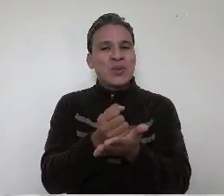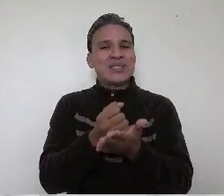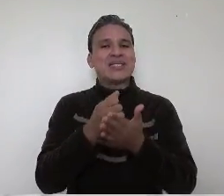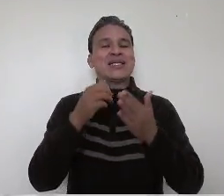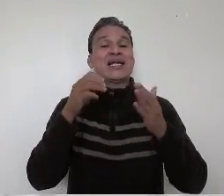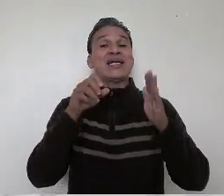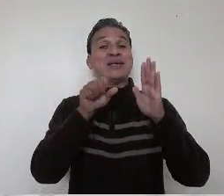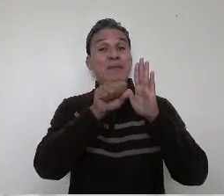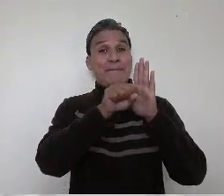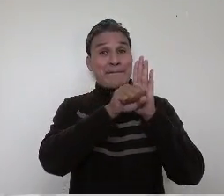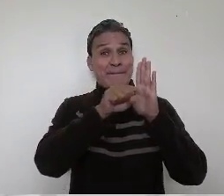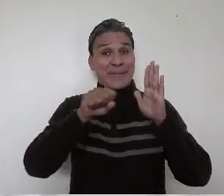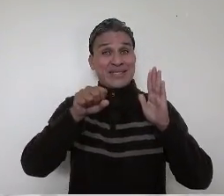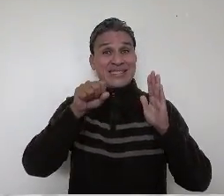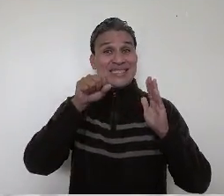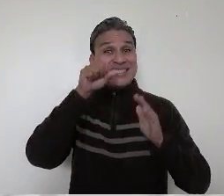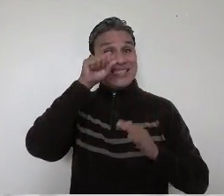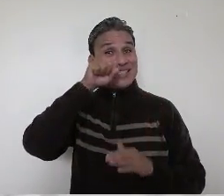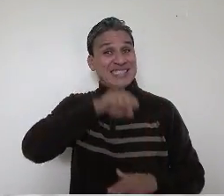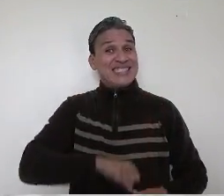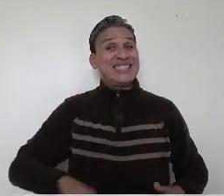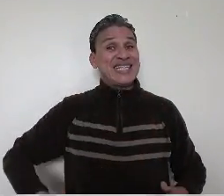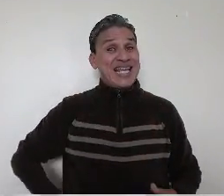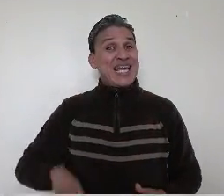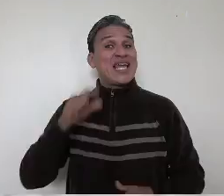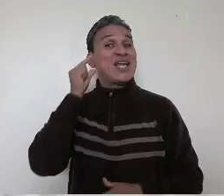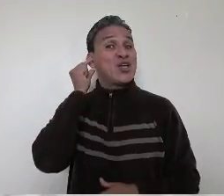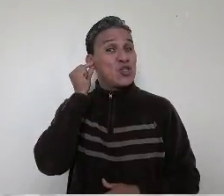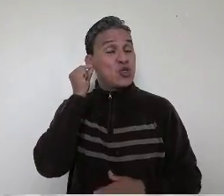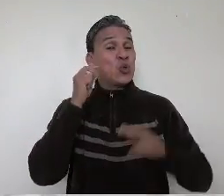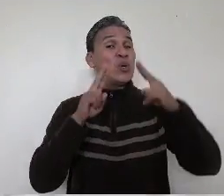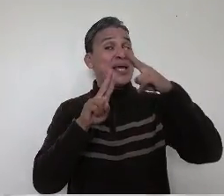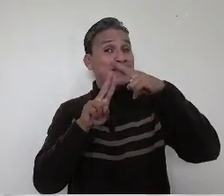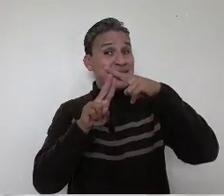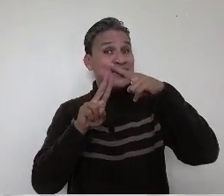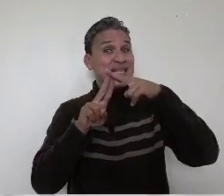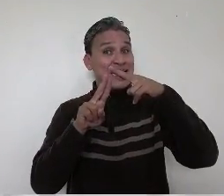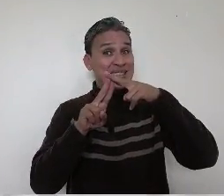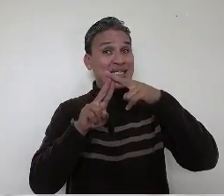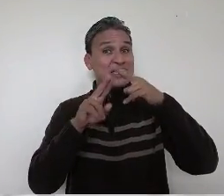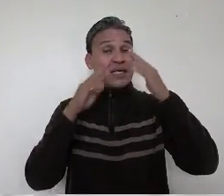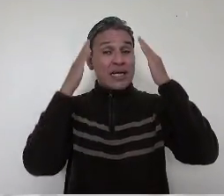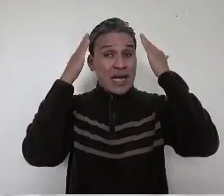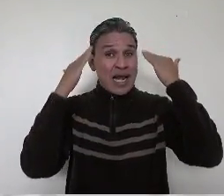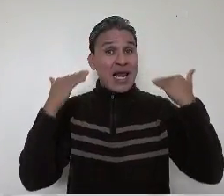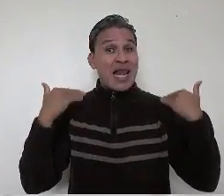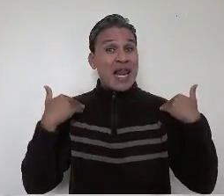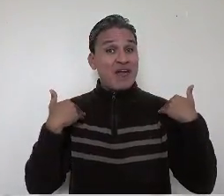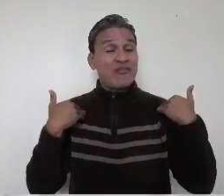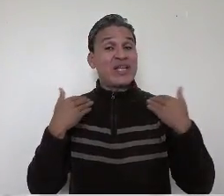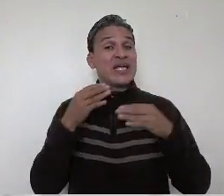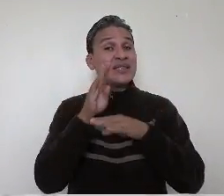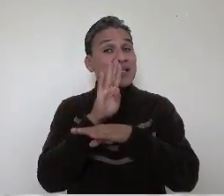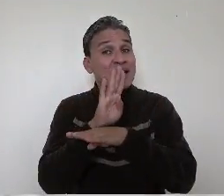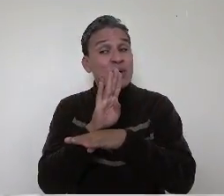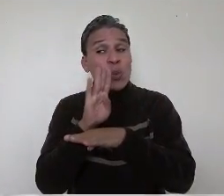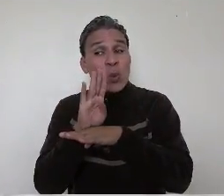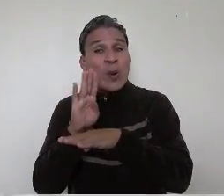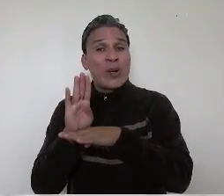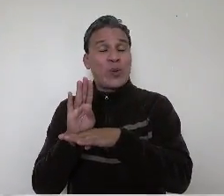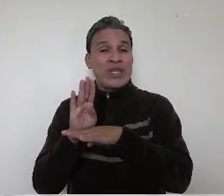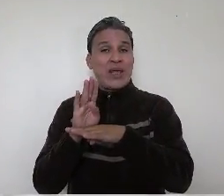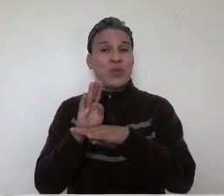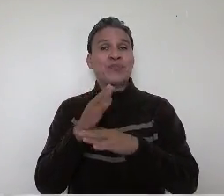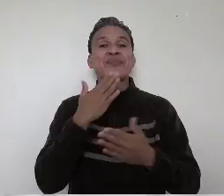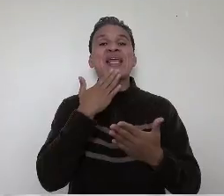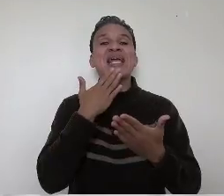Consolación, pedimos en primer lugar por la Iglesia Universal, que da gracias a Dios por el Papa